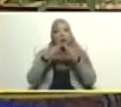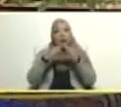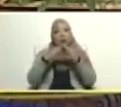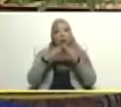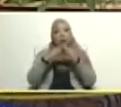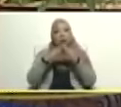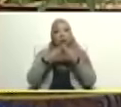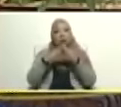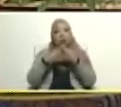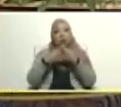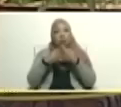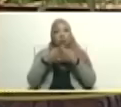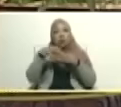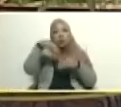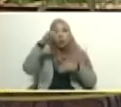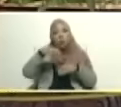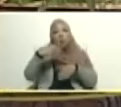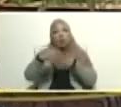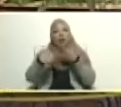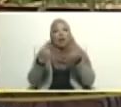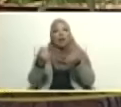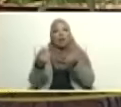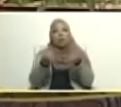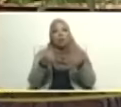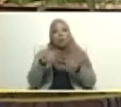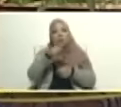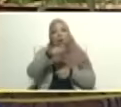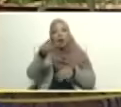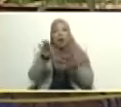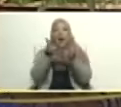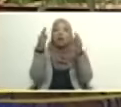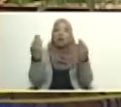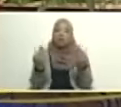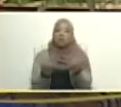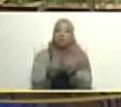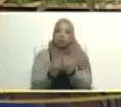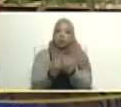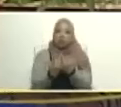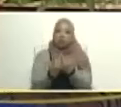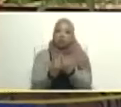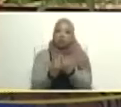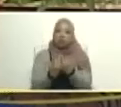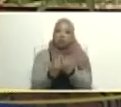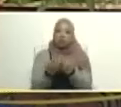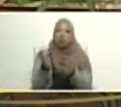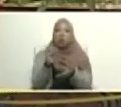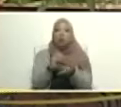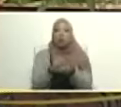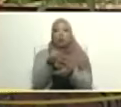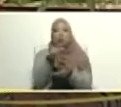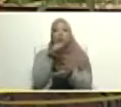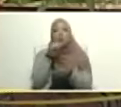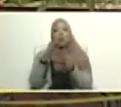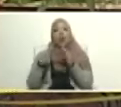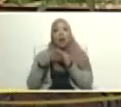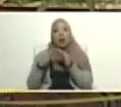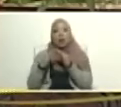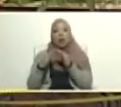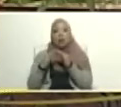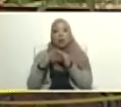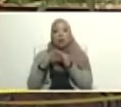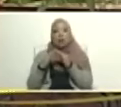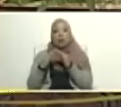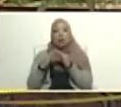bonos de estabilización económica para cada familia, para que vuelvan a su lugar, a su